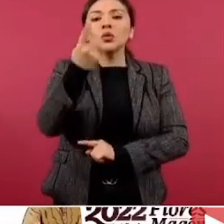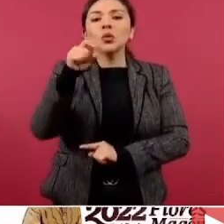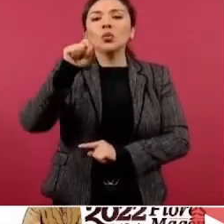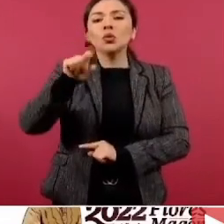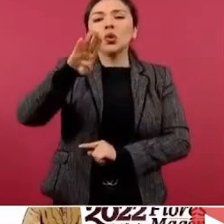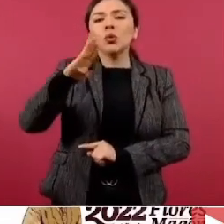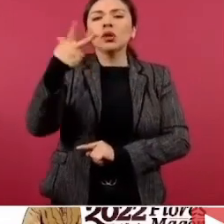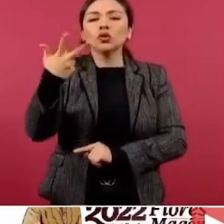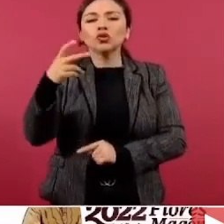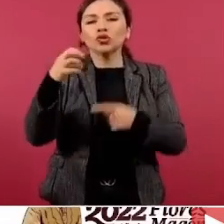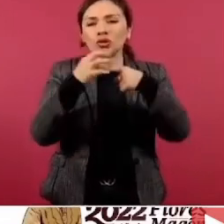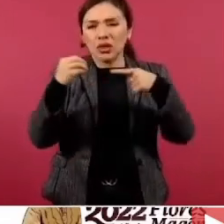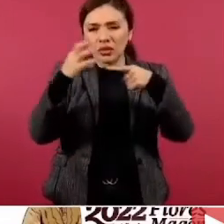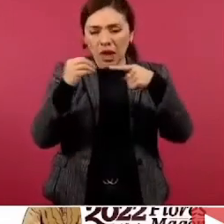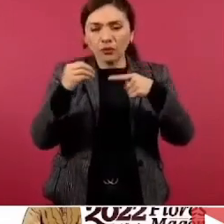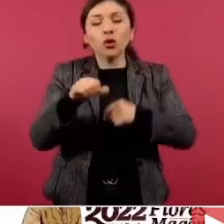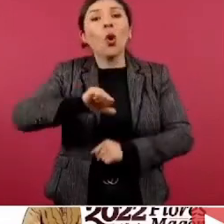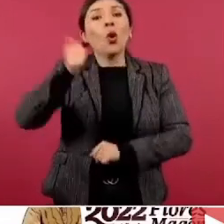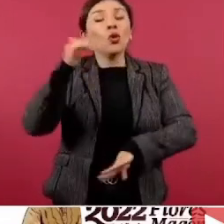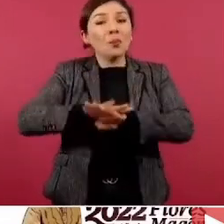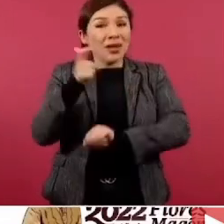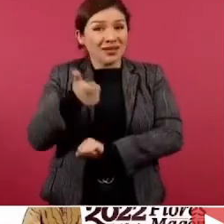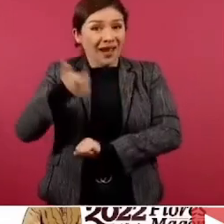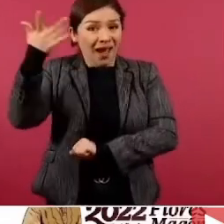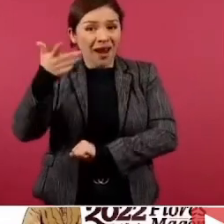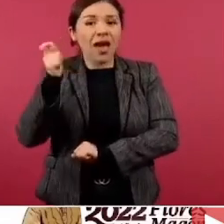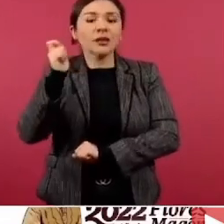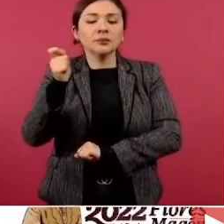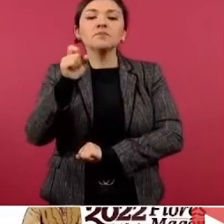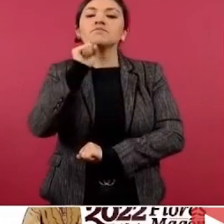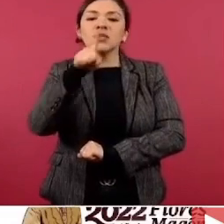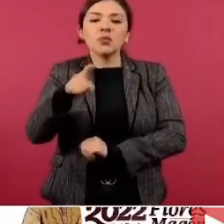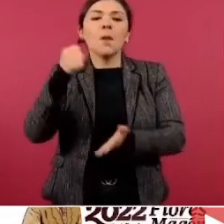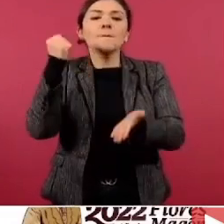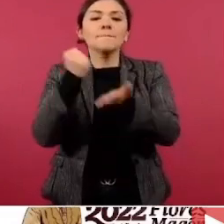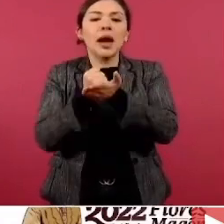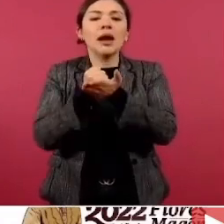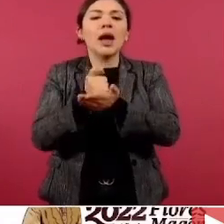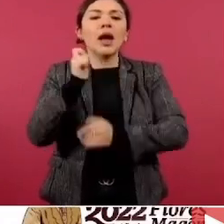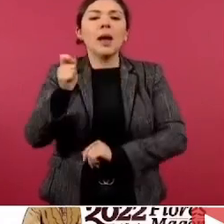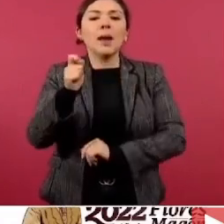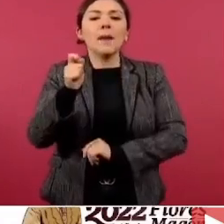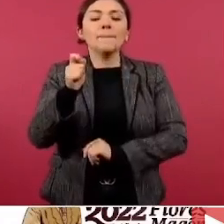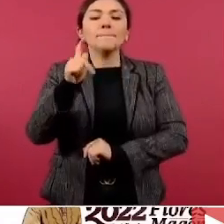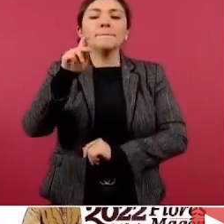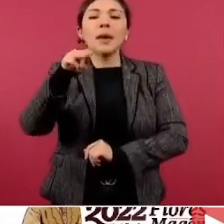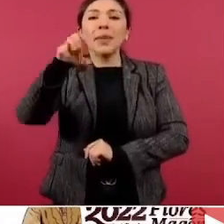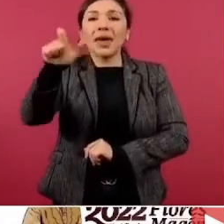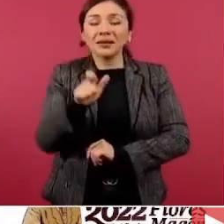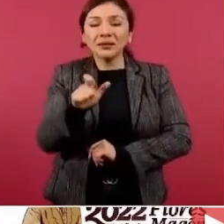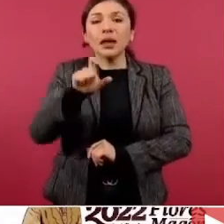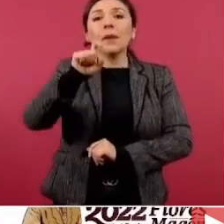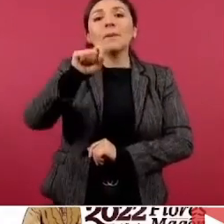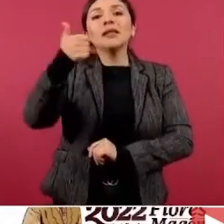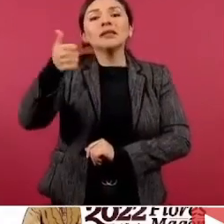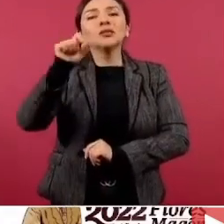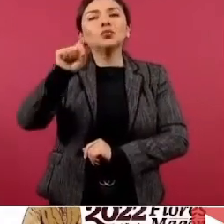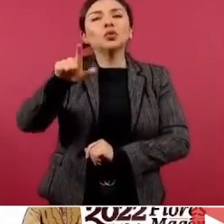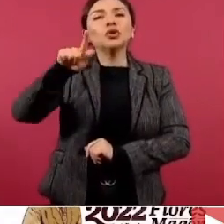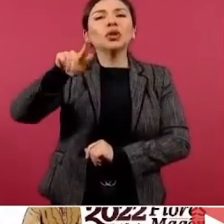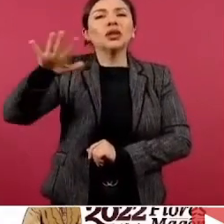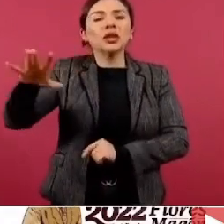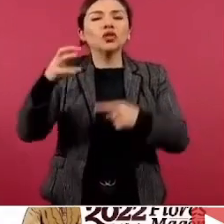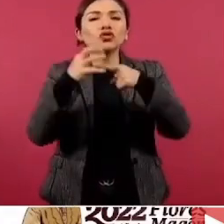con 98 centavos, así como las más caras, también para premium, que dieron 26 pesos con